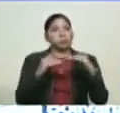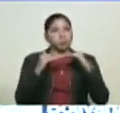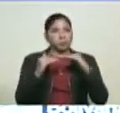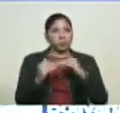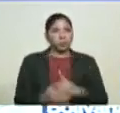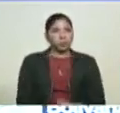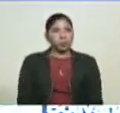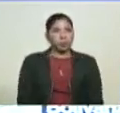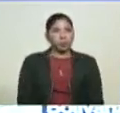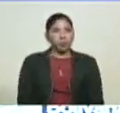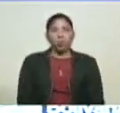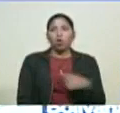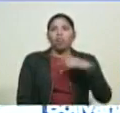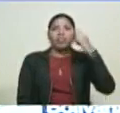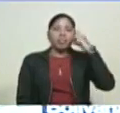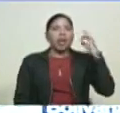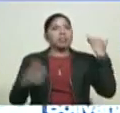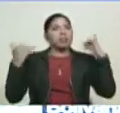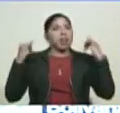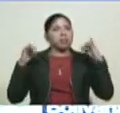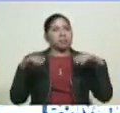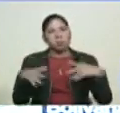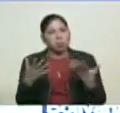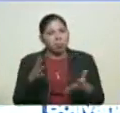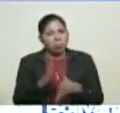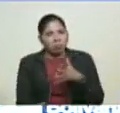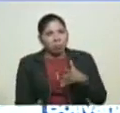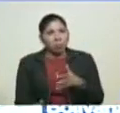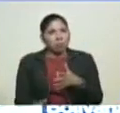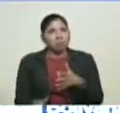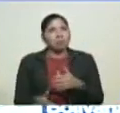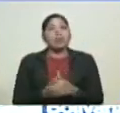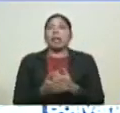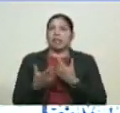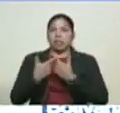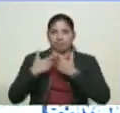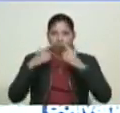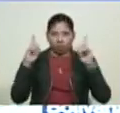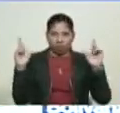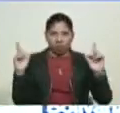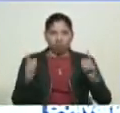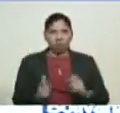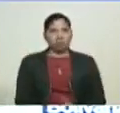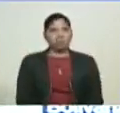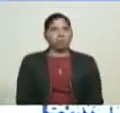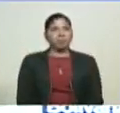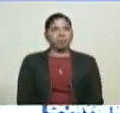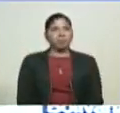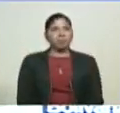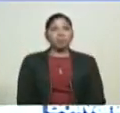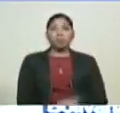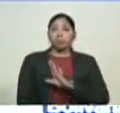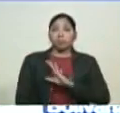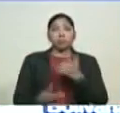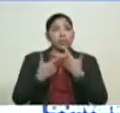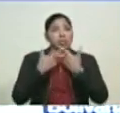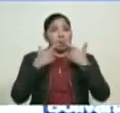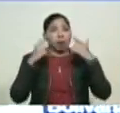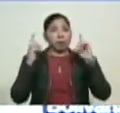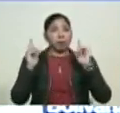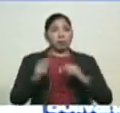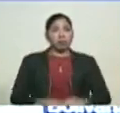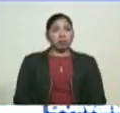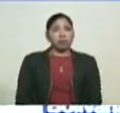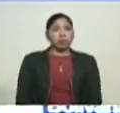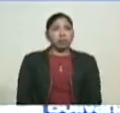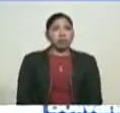de celebración. ¿Qué celebramos? Celebramos la libertad republicana, que disfruta